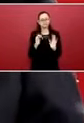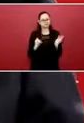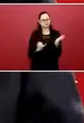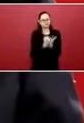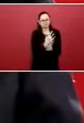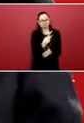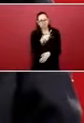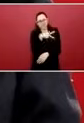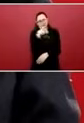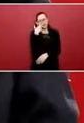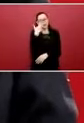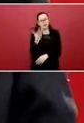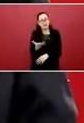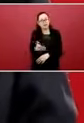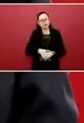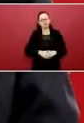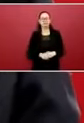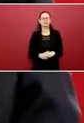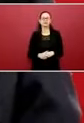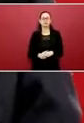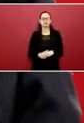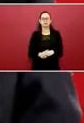decidan, porque